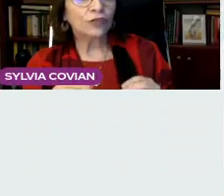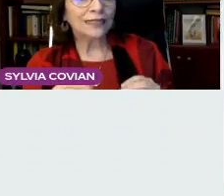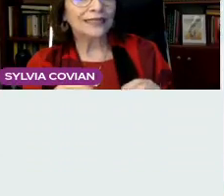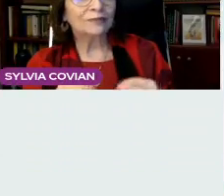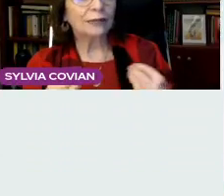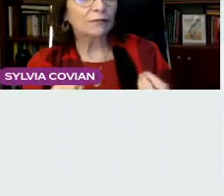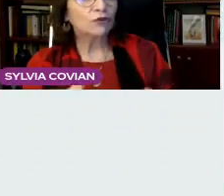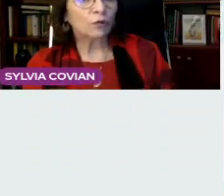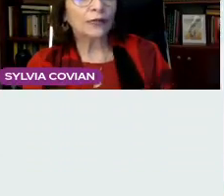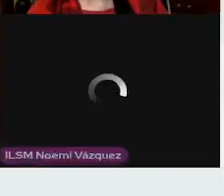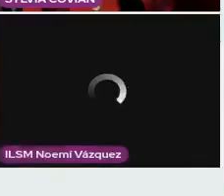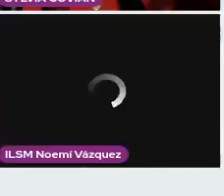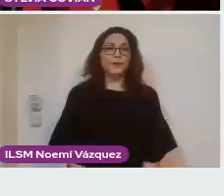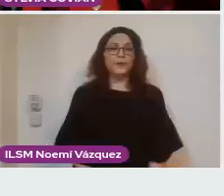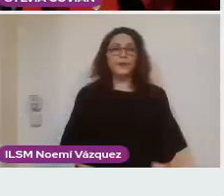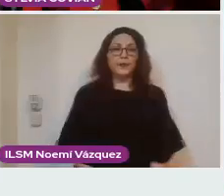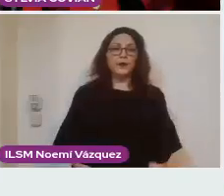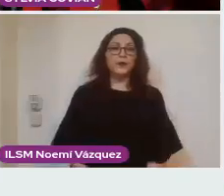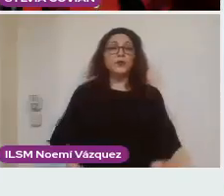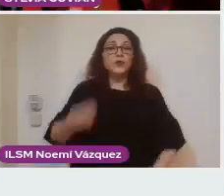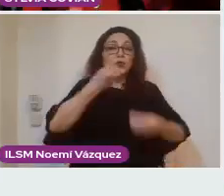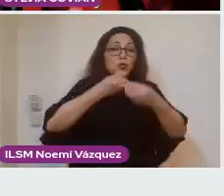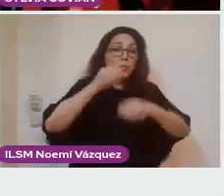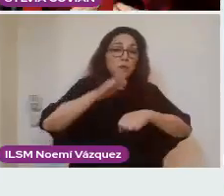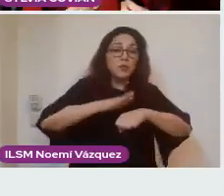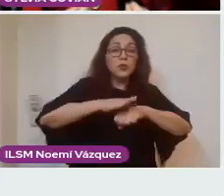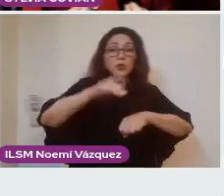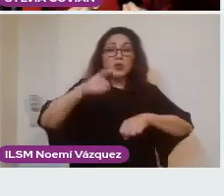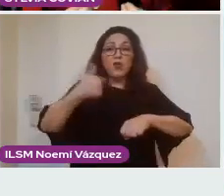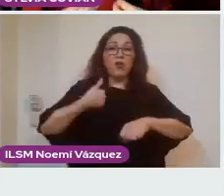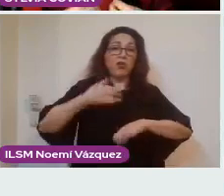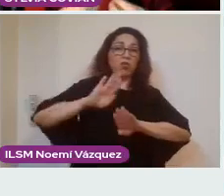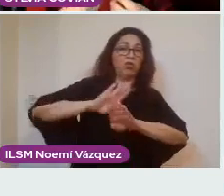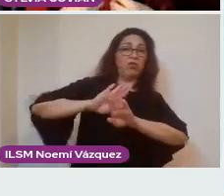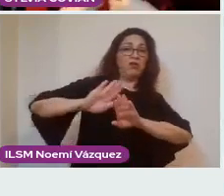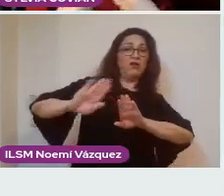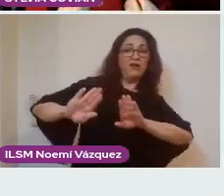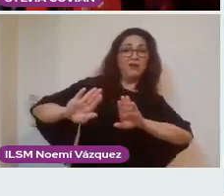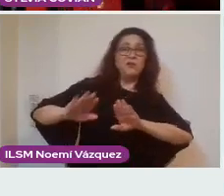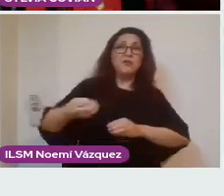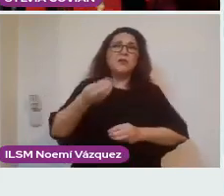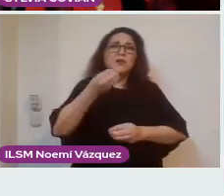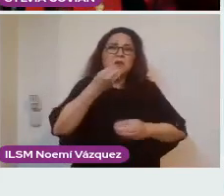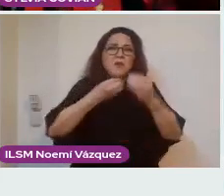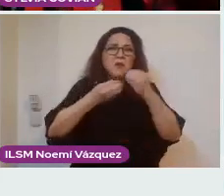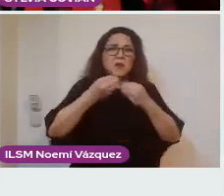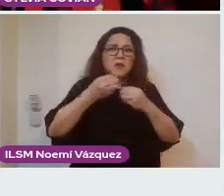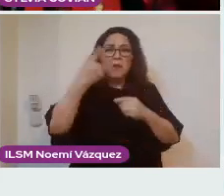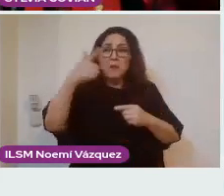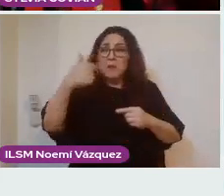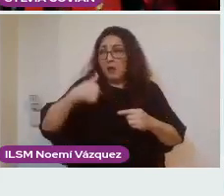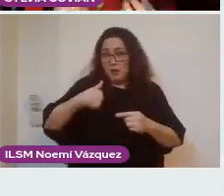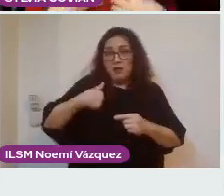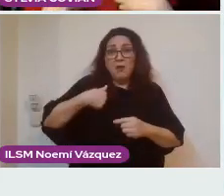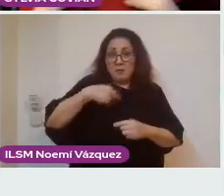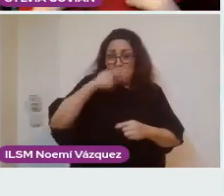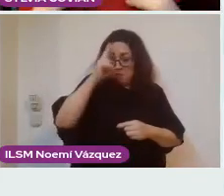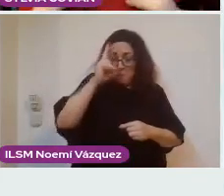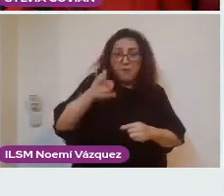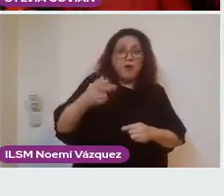autoprovocado, el uso de los laxantes, diuréticos, otros medicamentos, el ayuno, el ejercicio excesivo. Como ven,